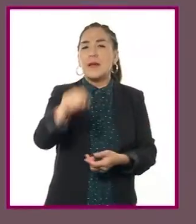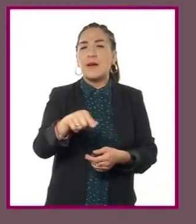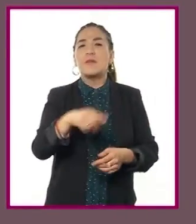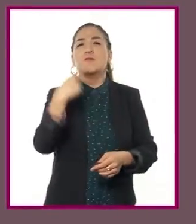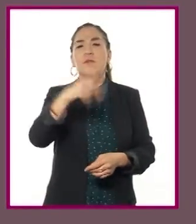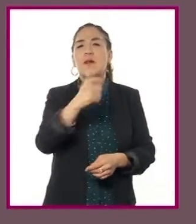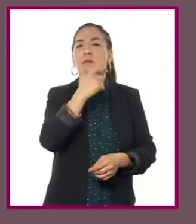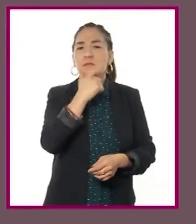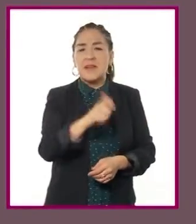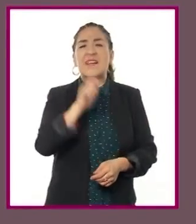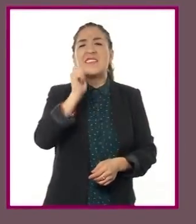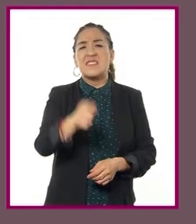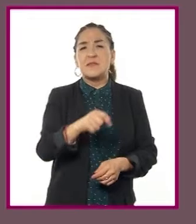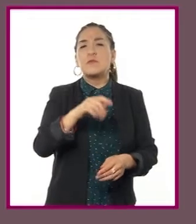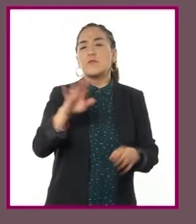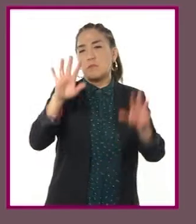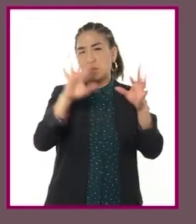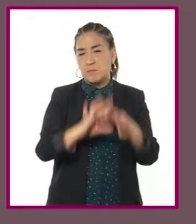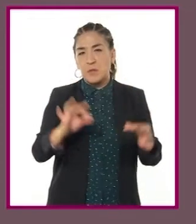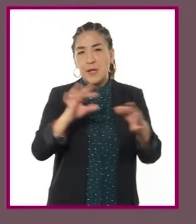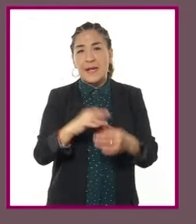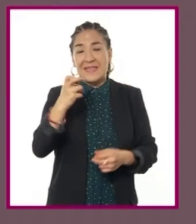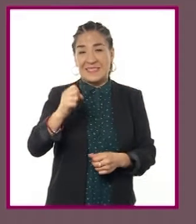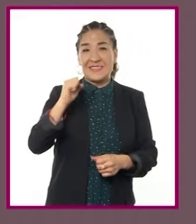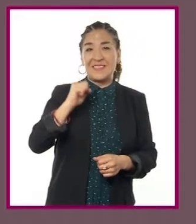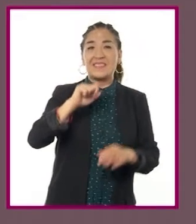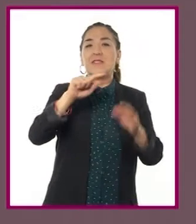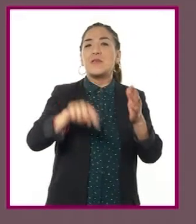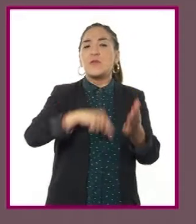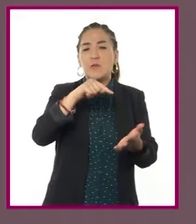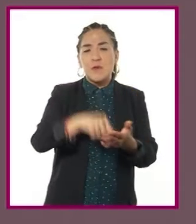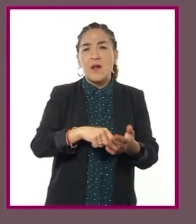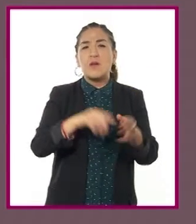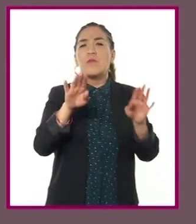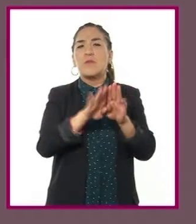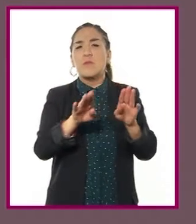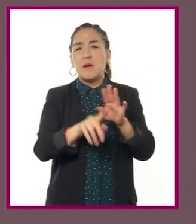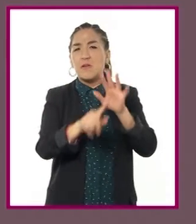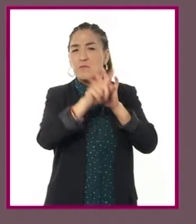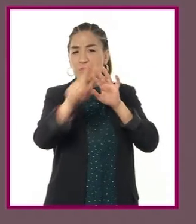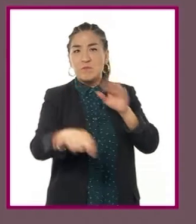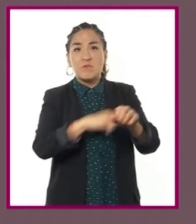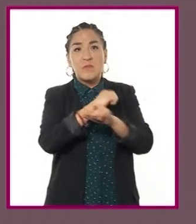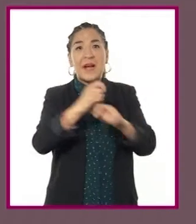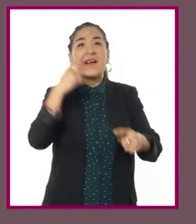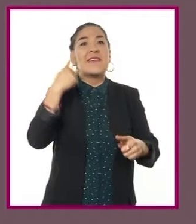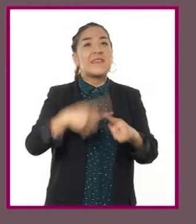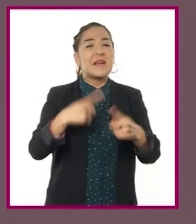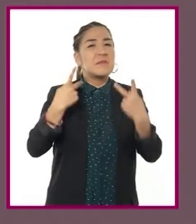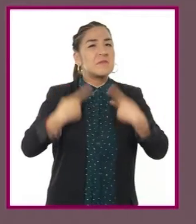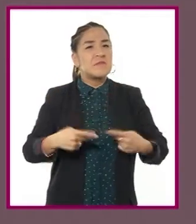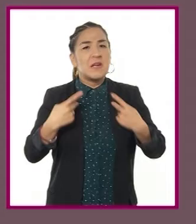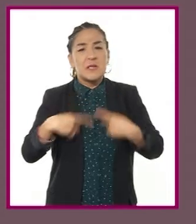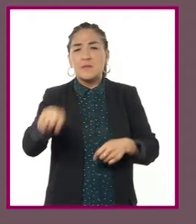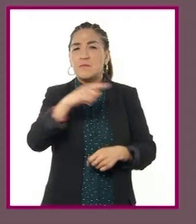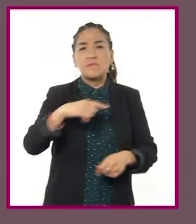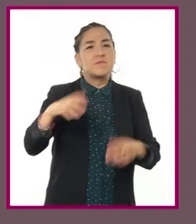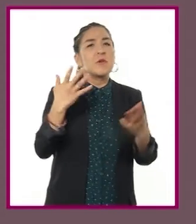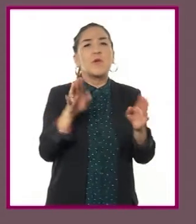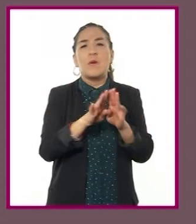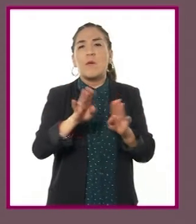británicos, en el que sostuve que en el siglo nuclear no podía haber vencedores, que las